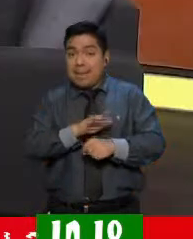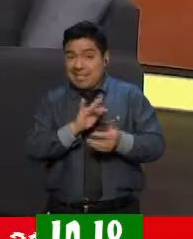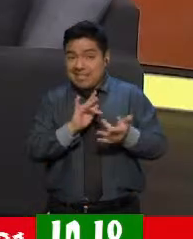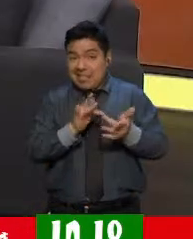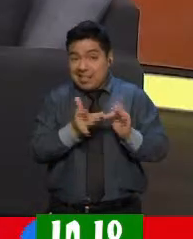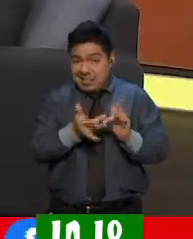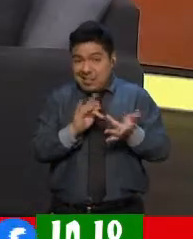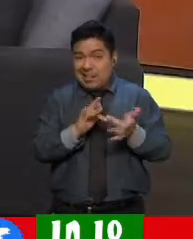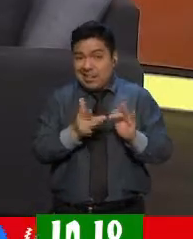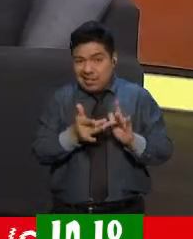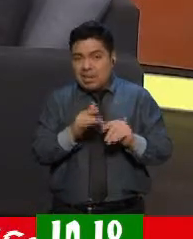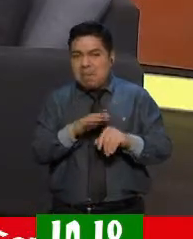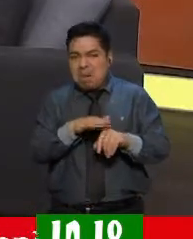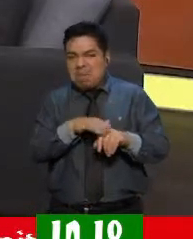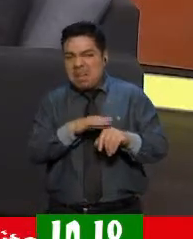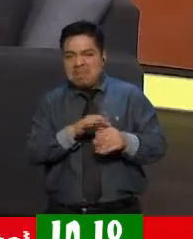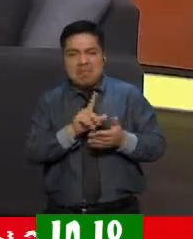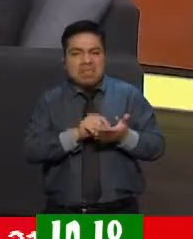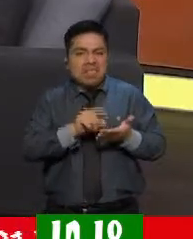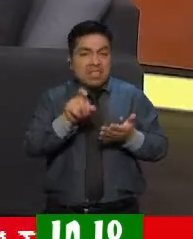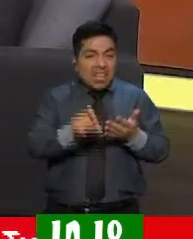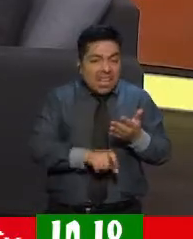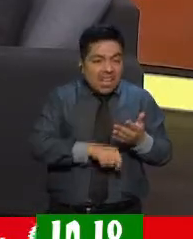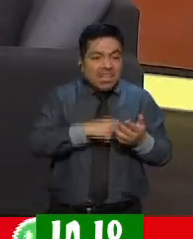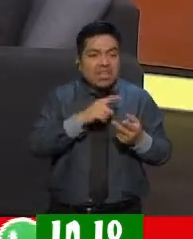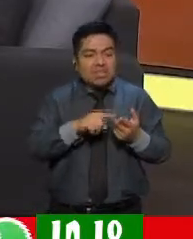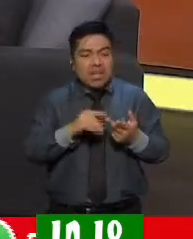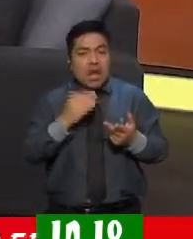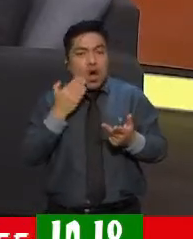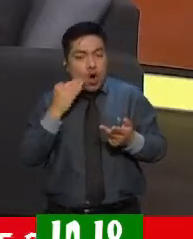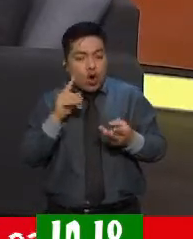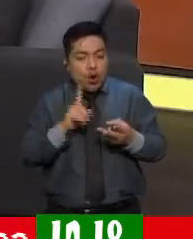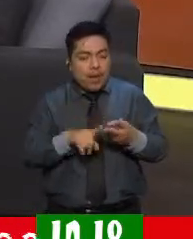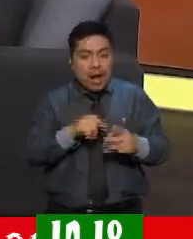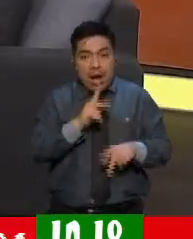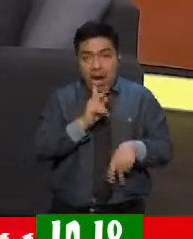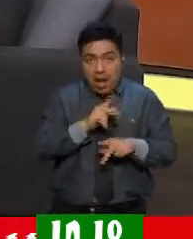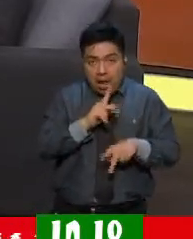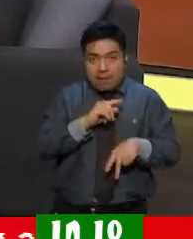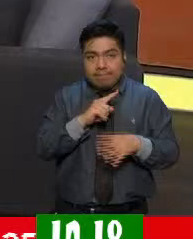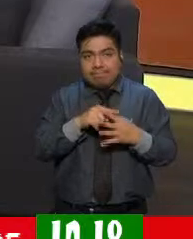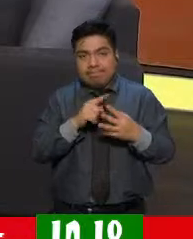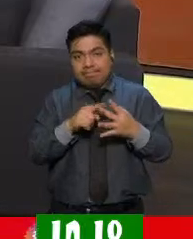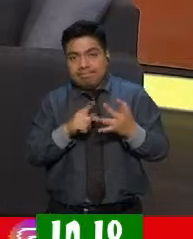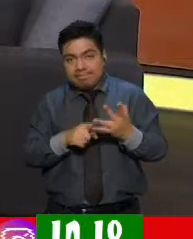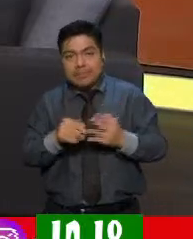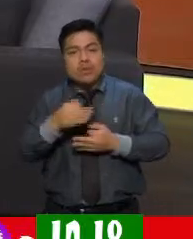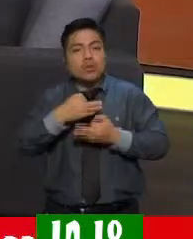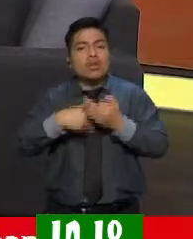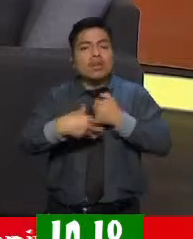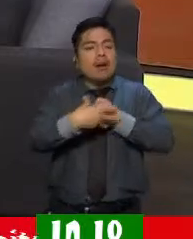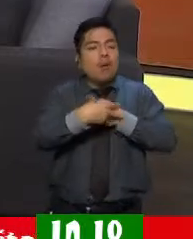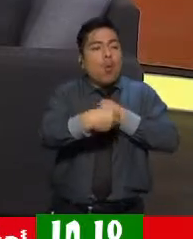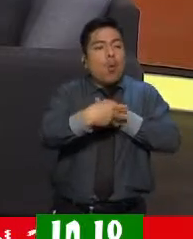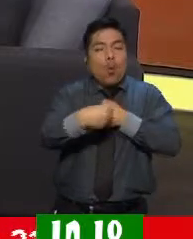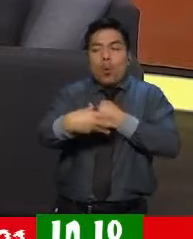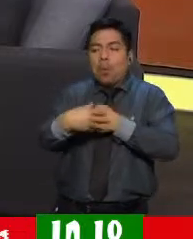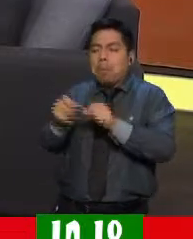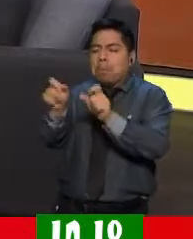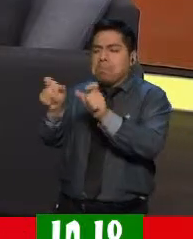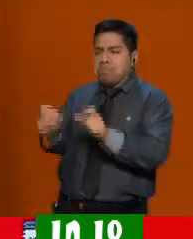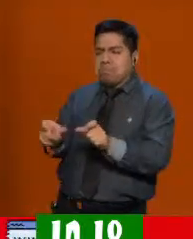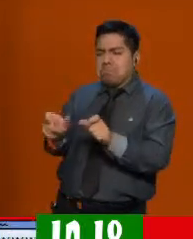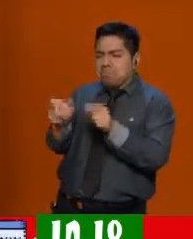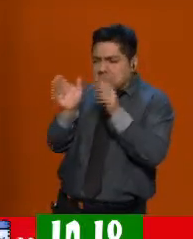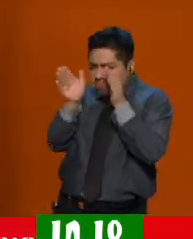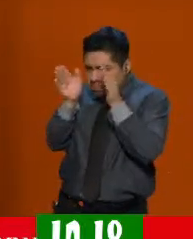cada vez hay más, no nada más X, Facebook, TikTok, ¿no? Entonces estamos replicando todo el tiempo estereotipos, prejuicios y en